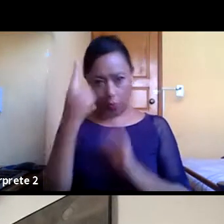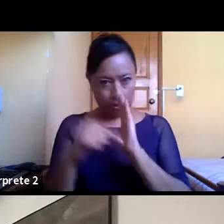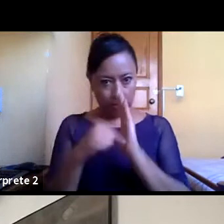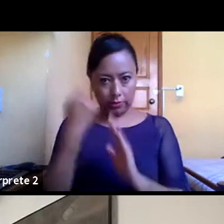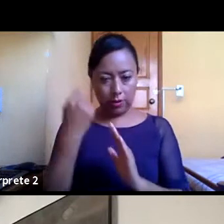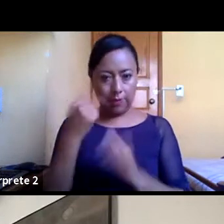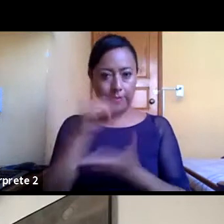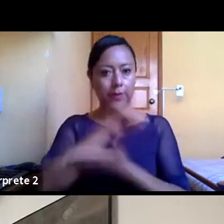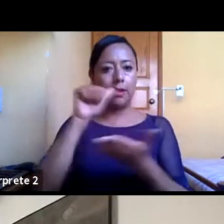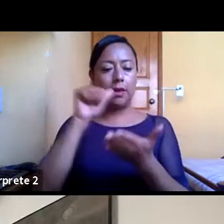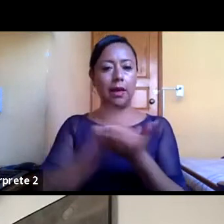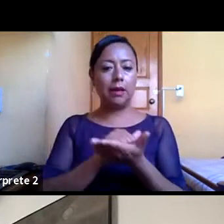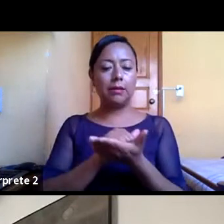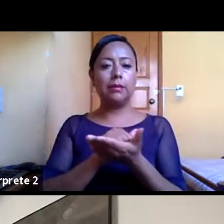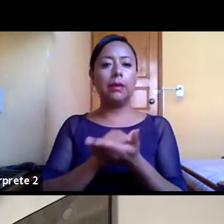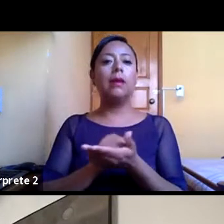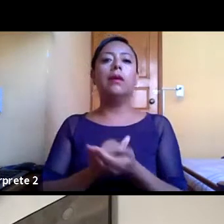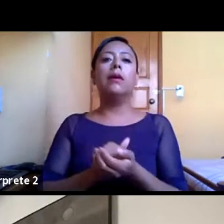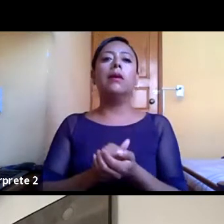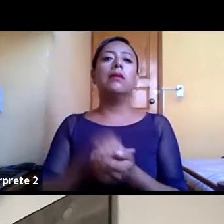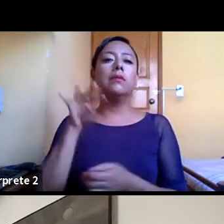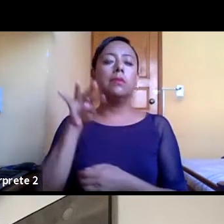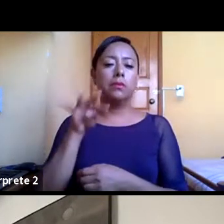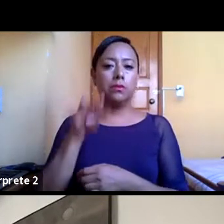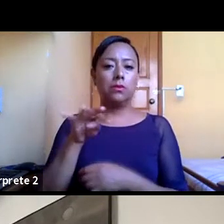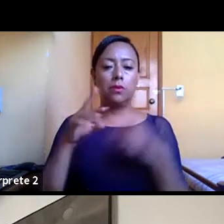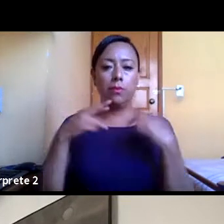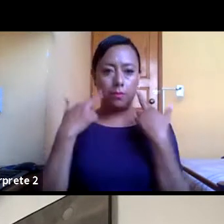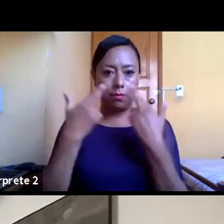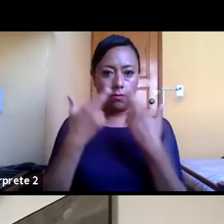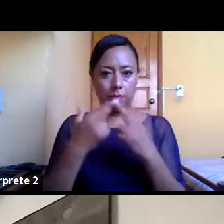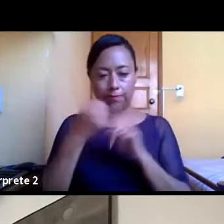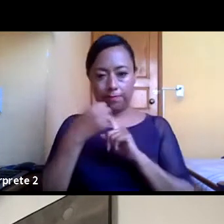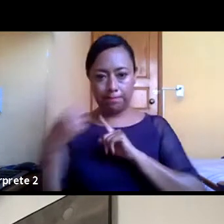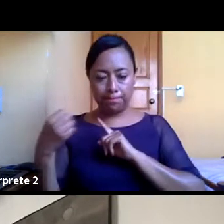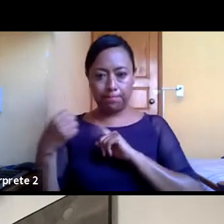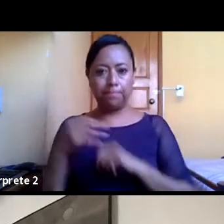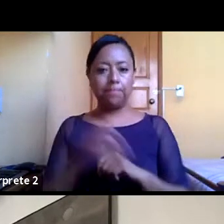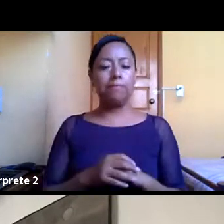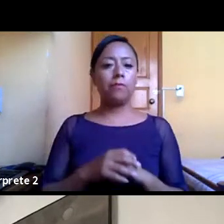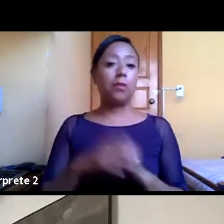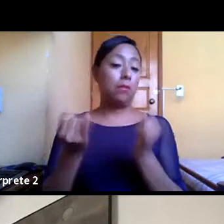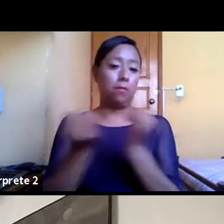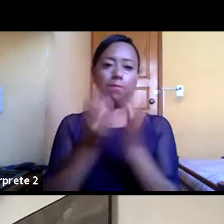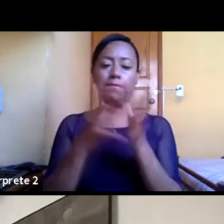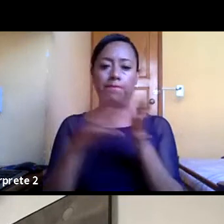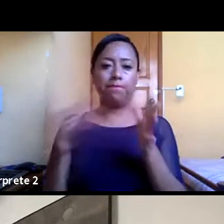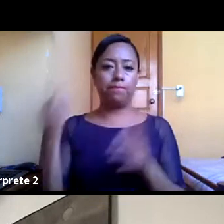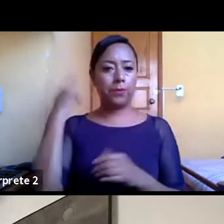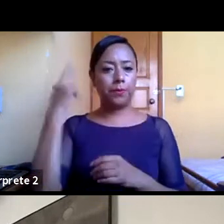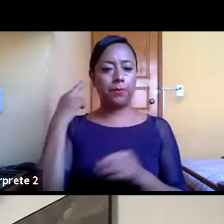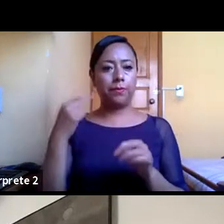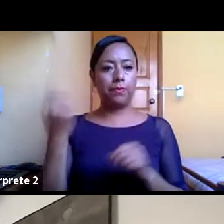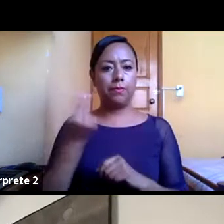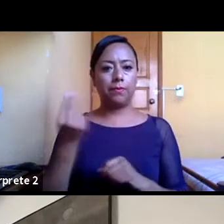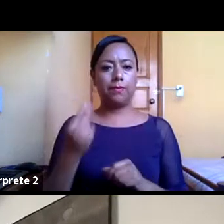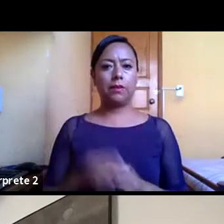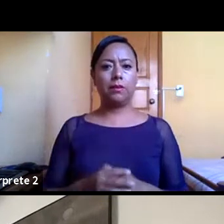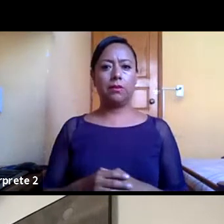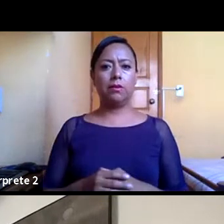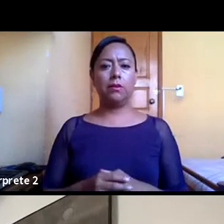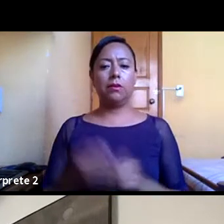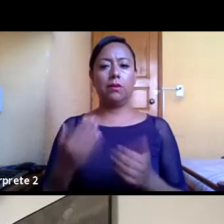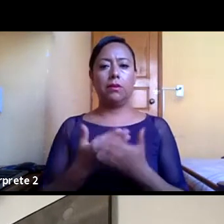acta 19ª sesión ordinaria de y su versión estenográfica correspondiente. ¿Tiene algún diputado de hacer el uso de la